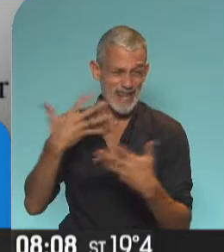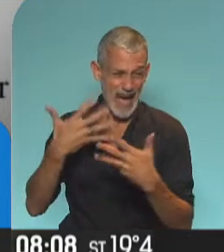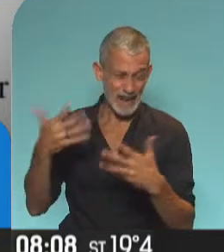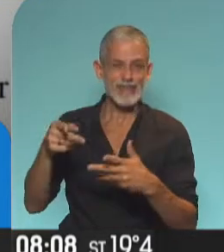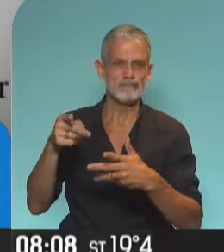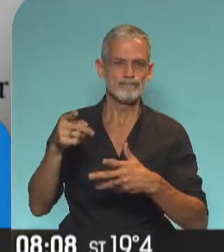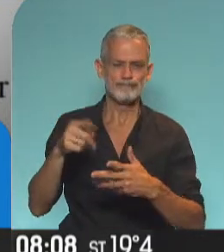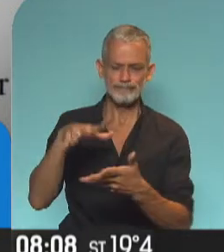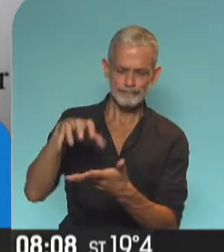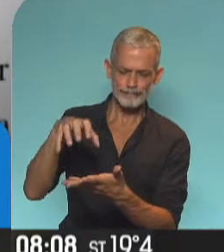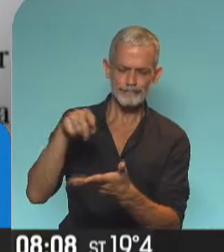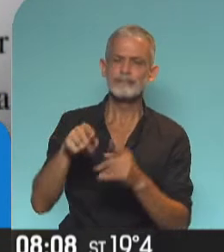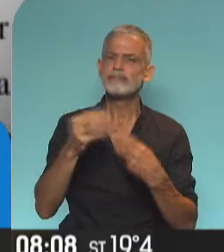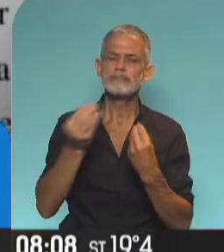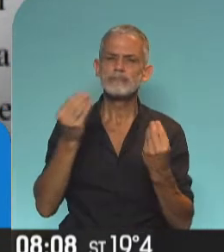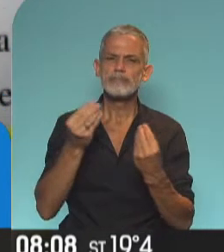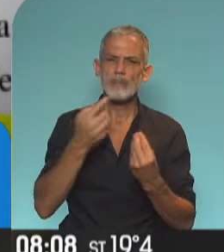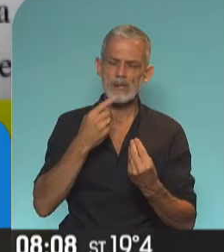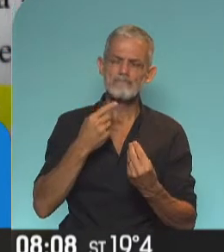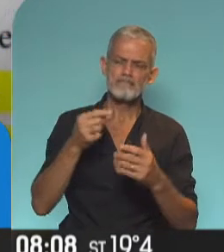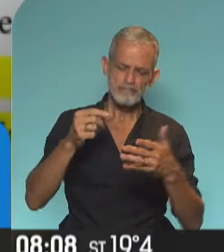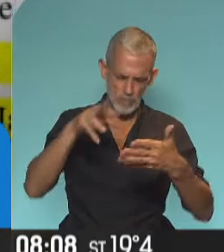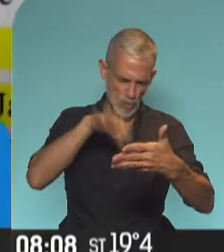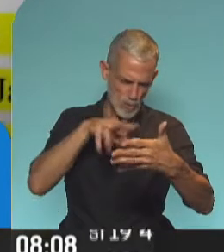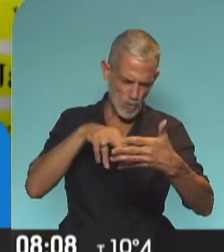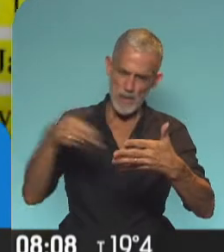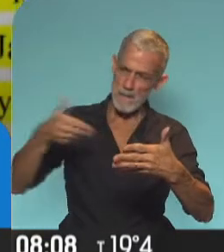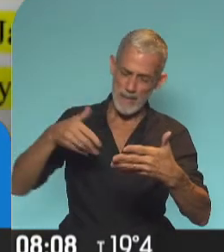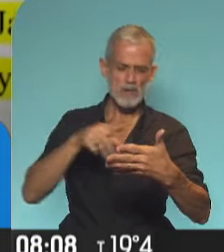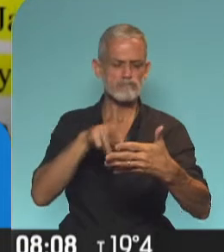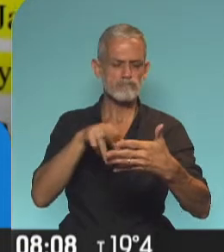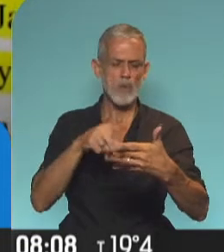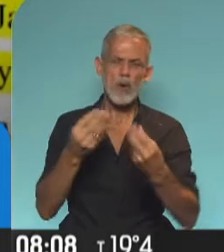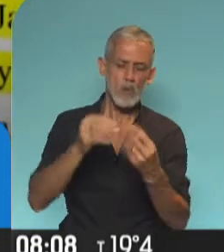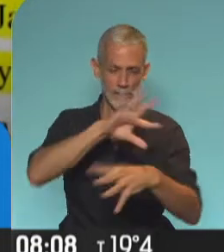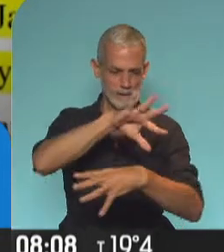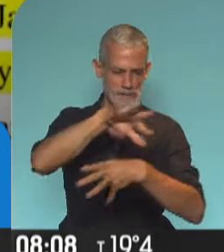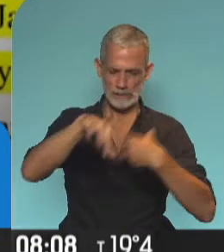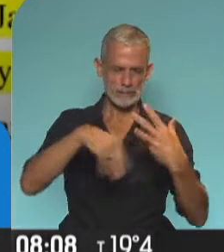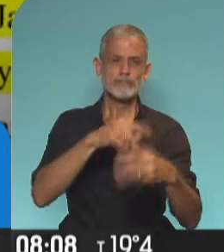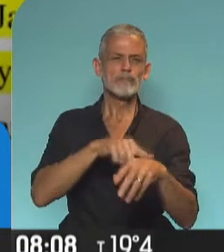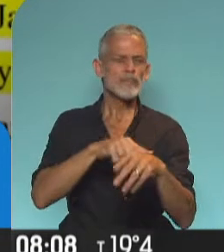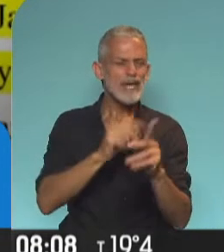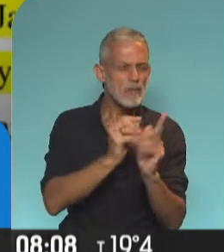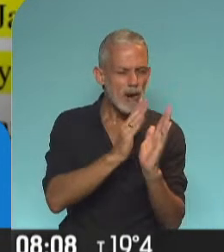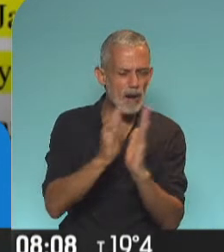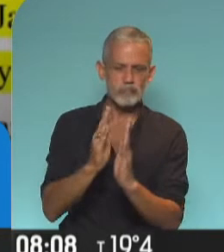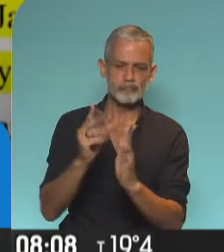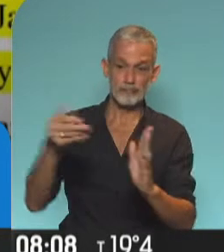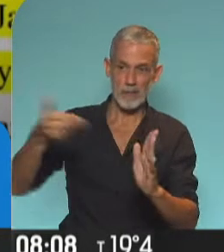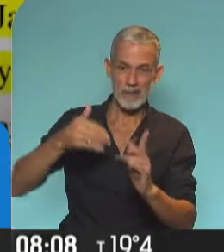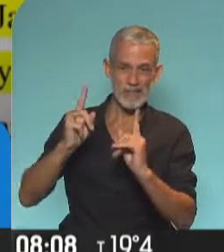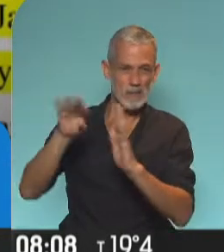que resolvió? Básicamente que resultan atendibles para reconstruir de una manera precisa las medidas que había